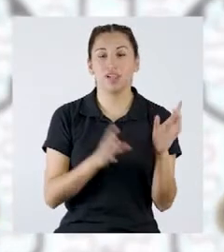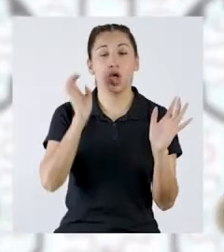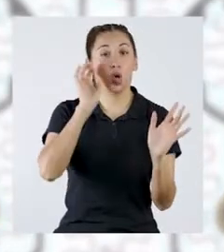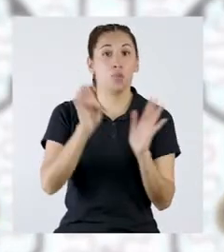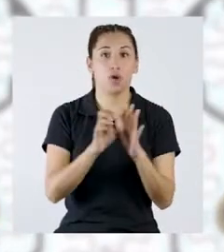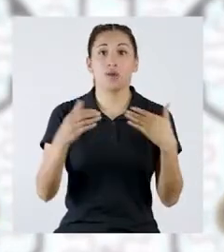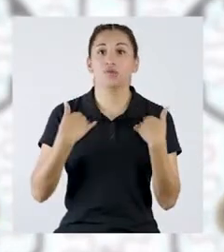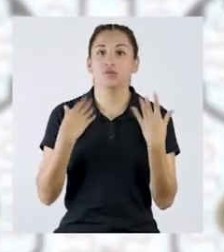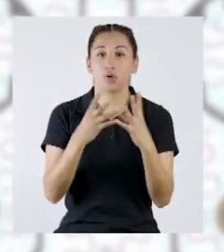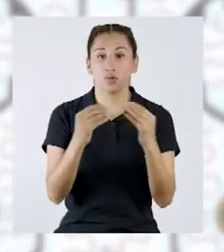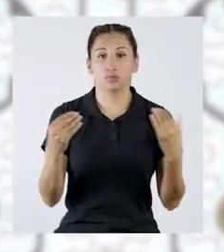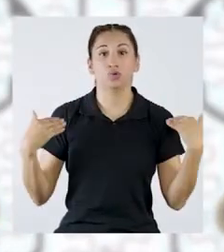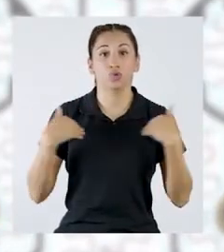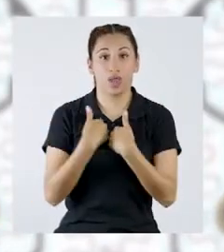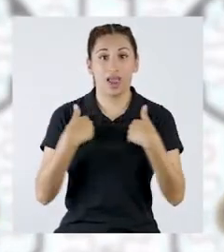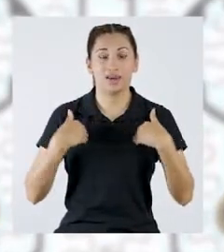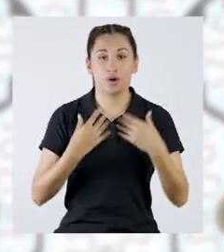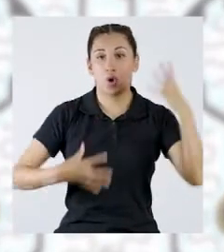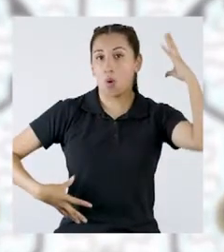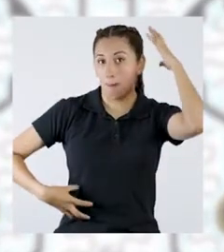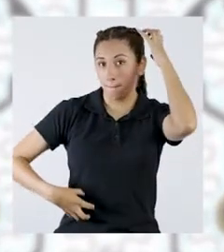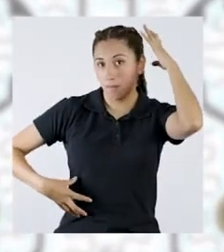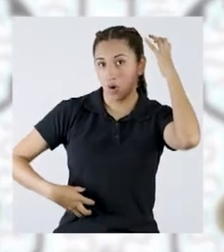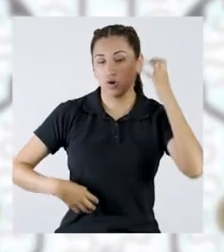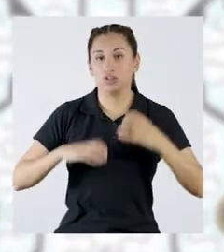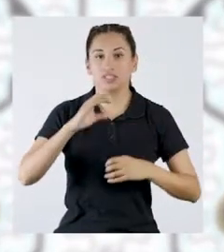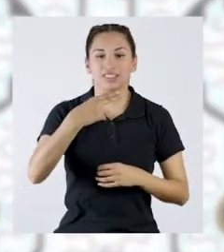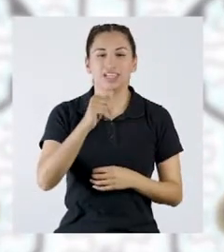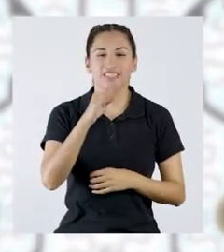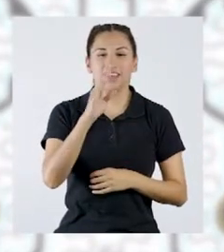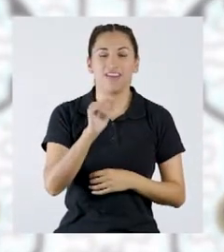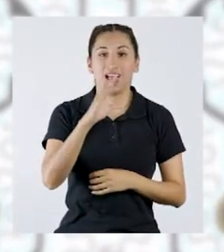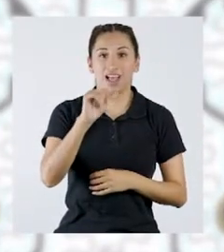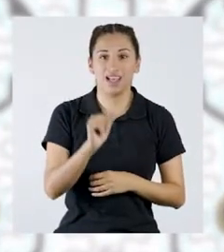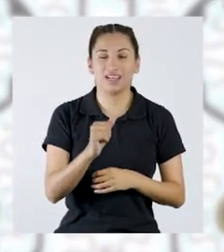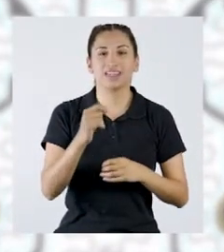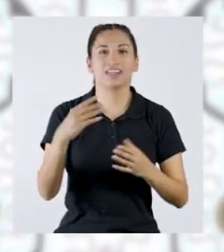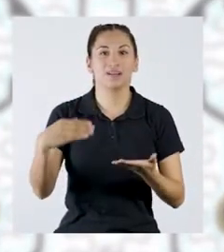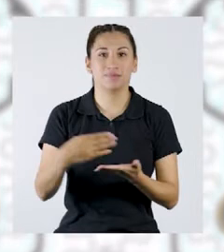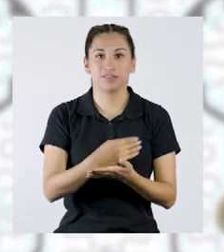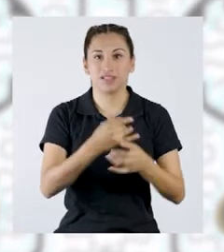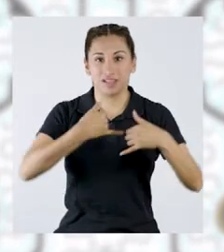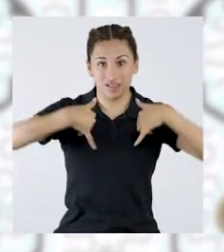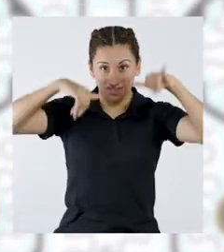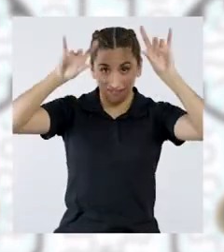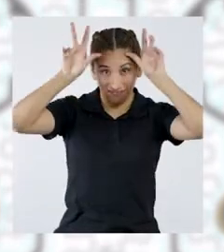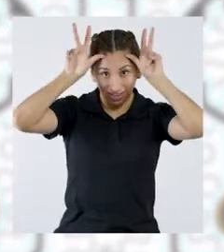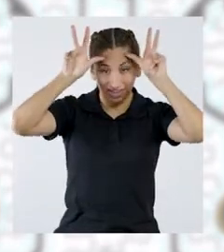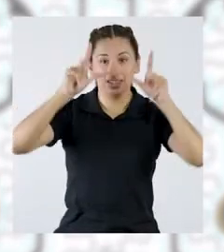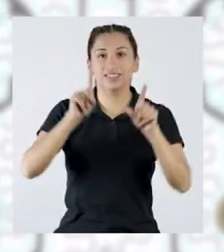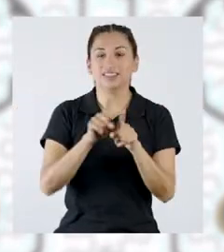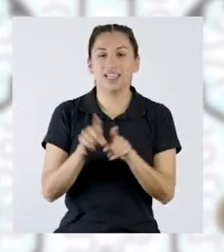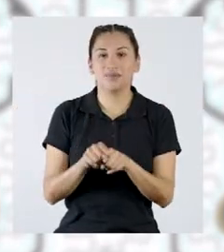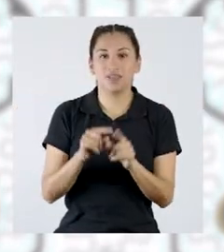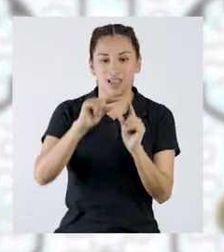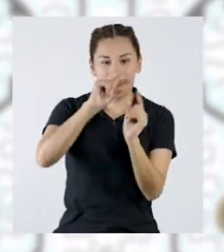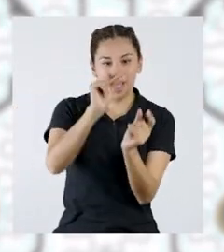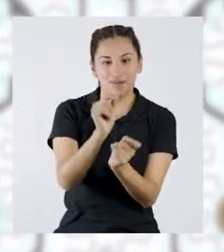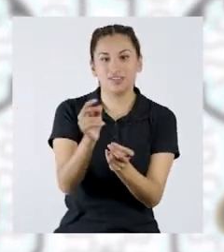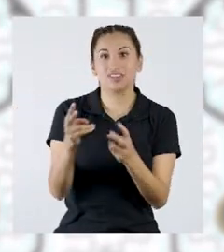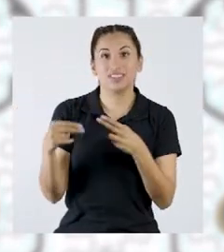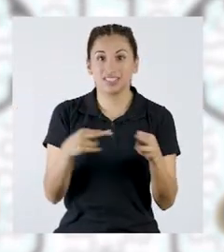Por ejemplo, hay muchos animales como monos, sachabacas, sajinos, venados y peces y camarones de